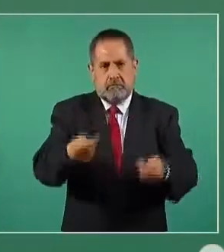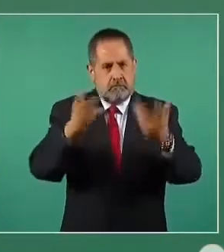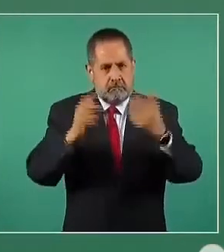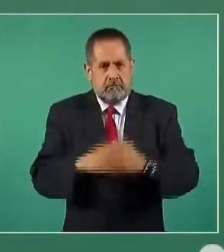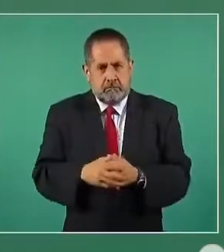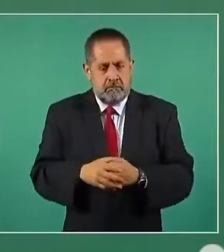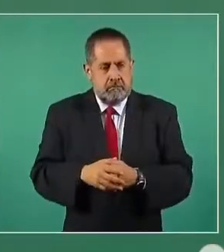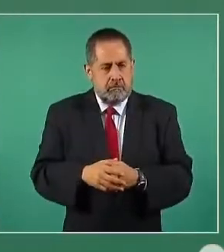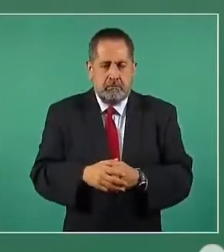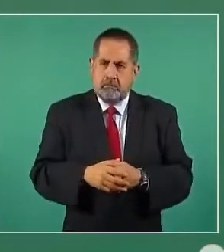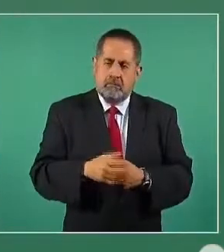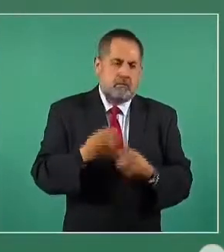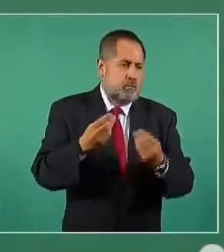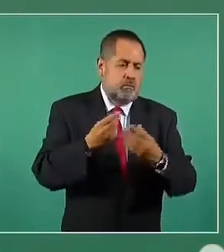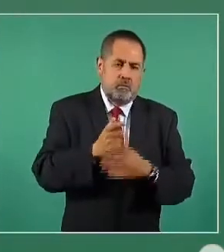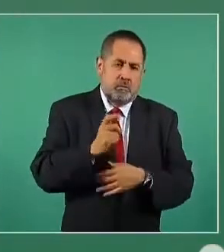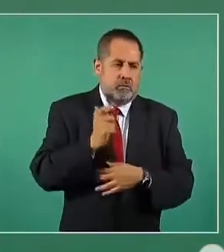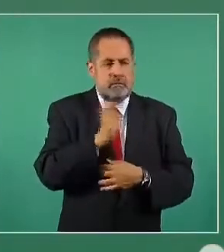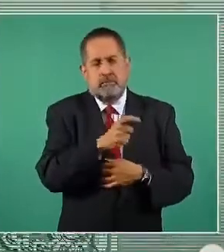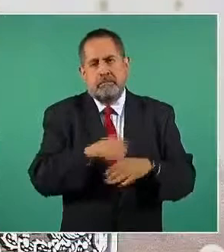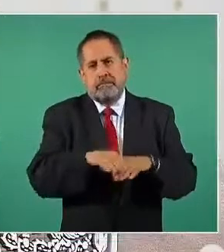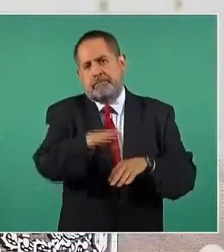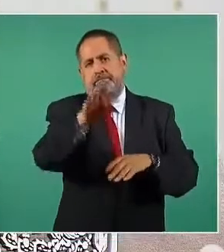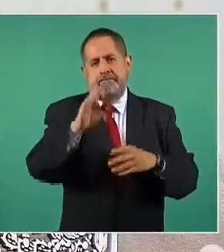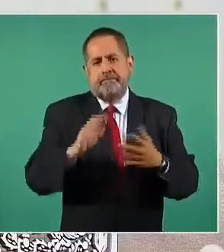lo que se tiene que pagar,